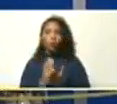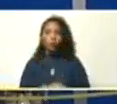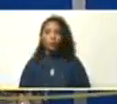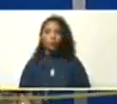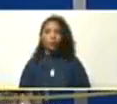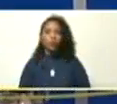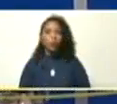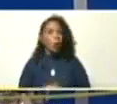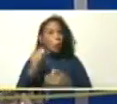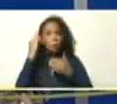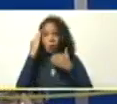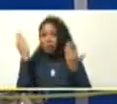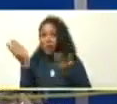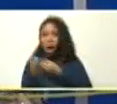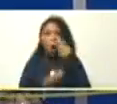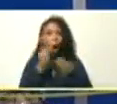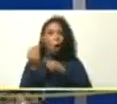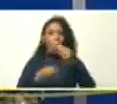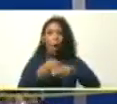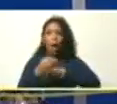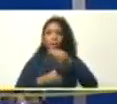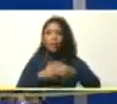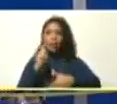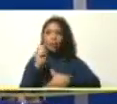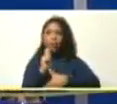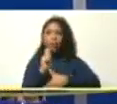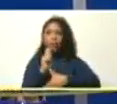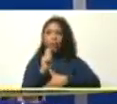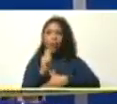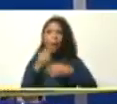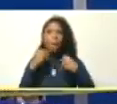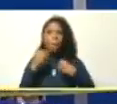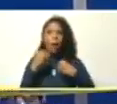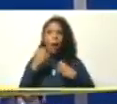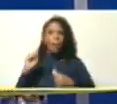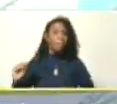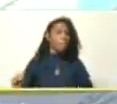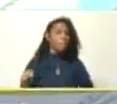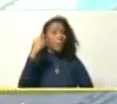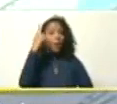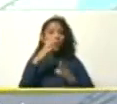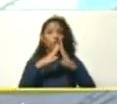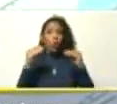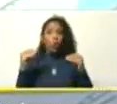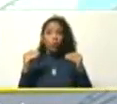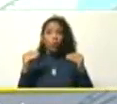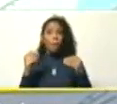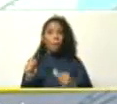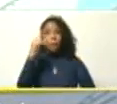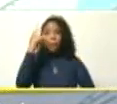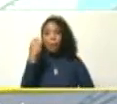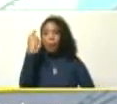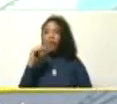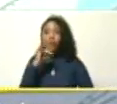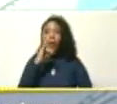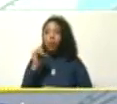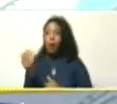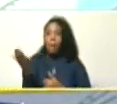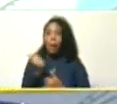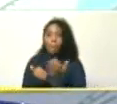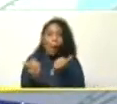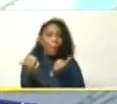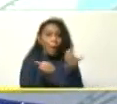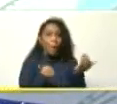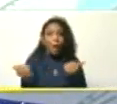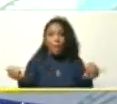No sé cómo hacen en Telesur para tener la primicia de todo, ¿verdad?